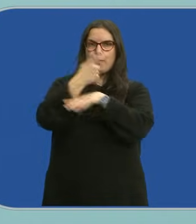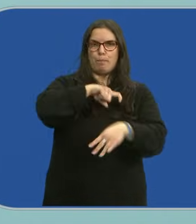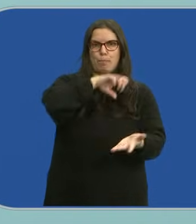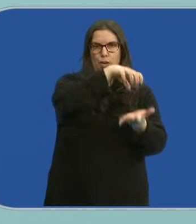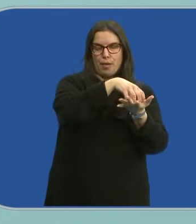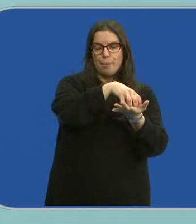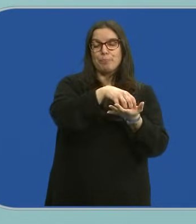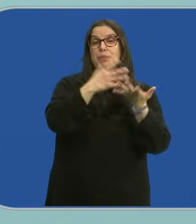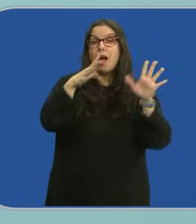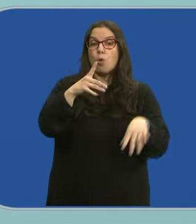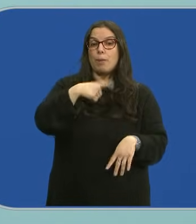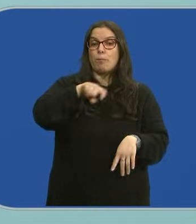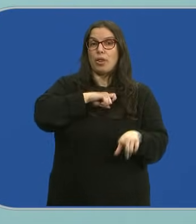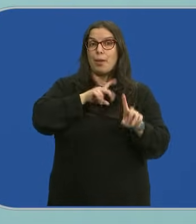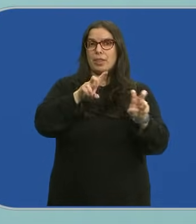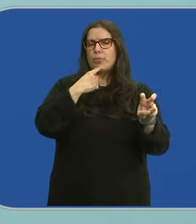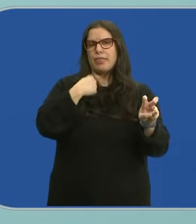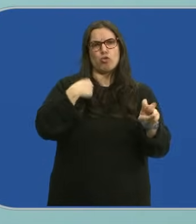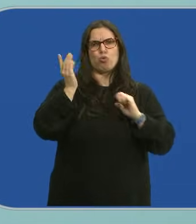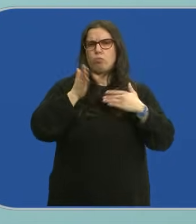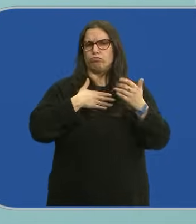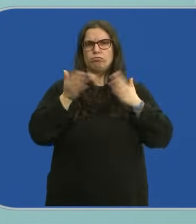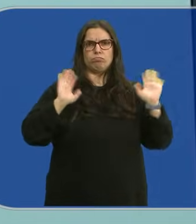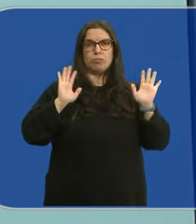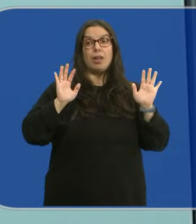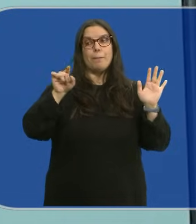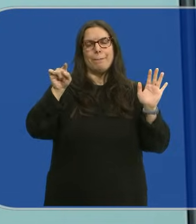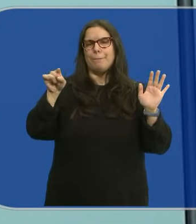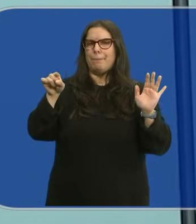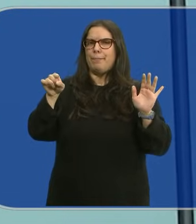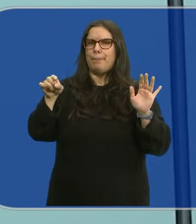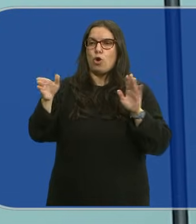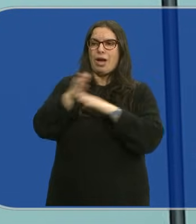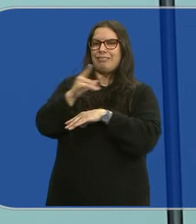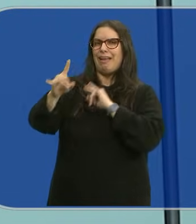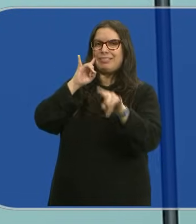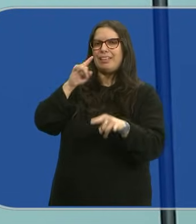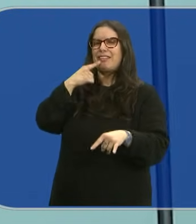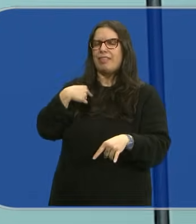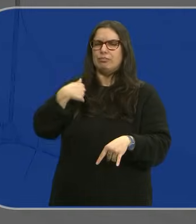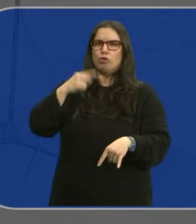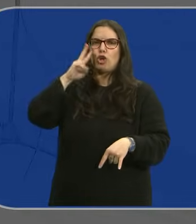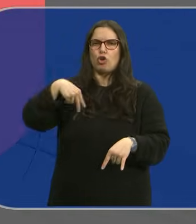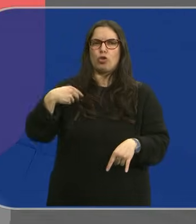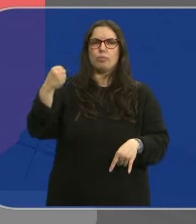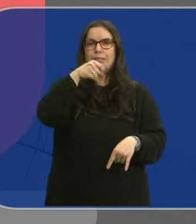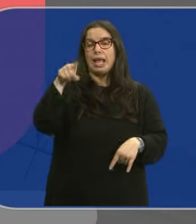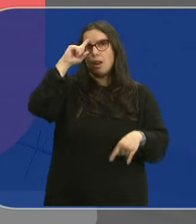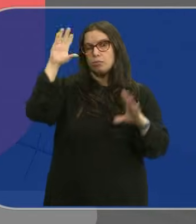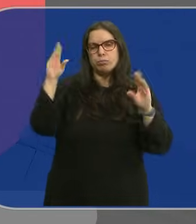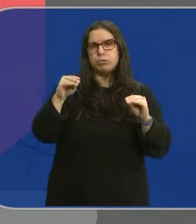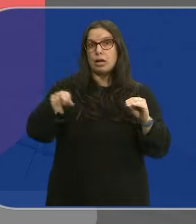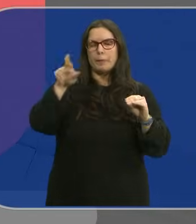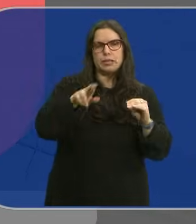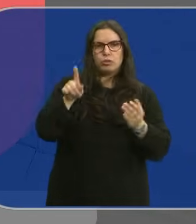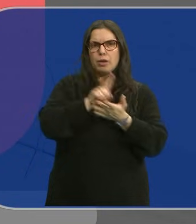comisaría. Aunque a la policía se lo negó inicialmente, en shock a ella sí le reconoció que había matado a Sergio. Estaba en shock. Repetía